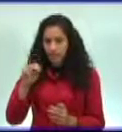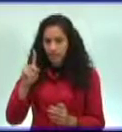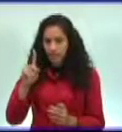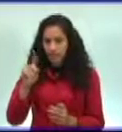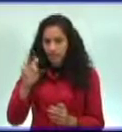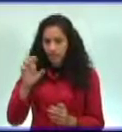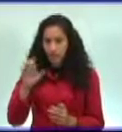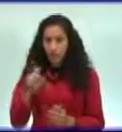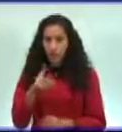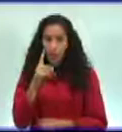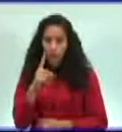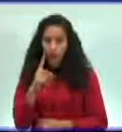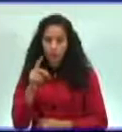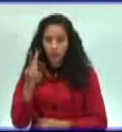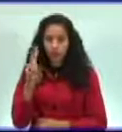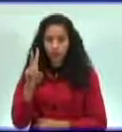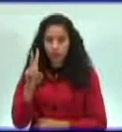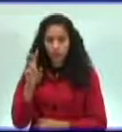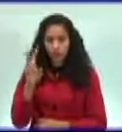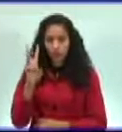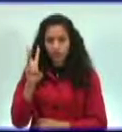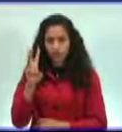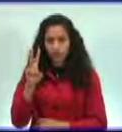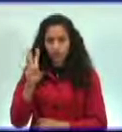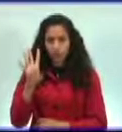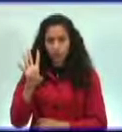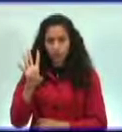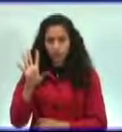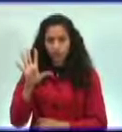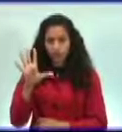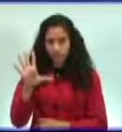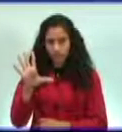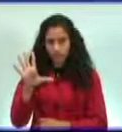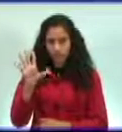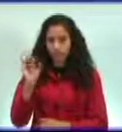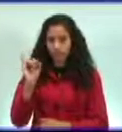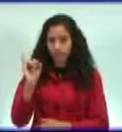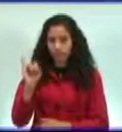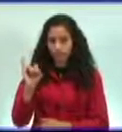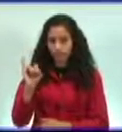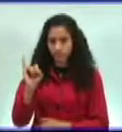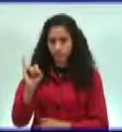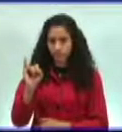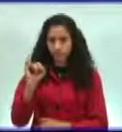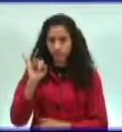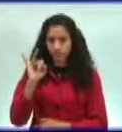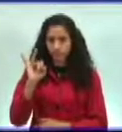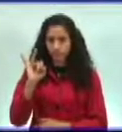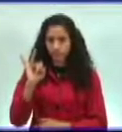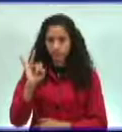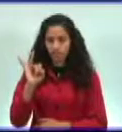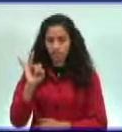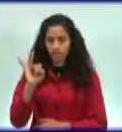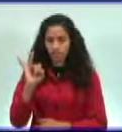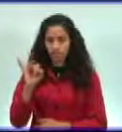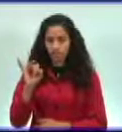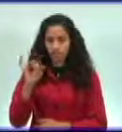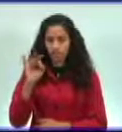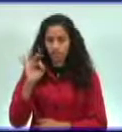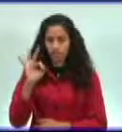2, 3, 4, 5, 6,